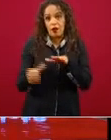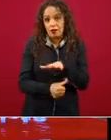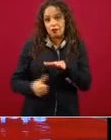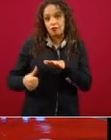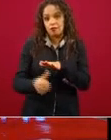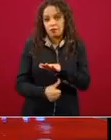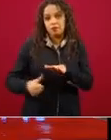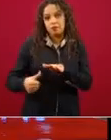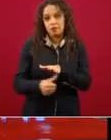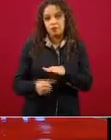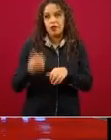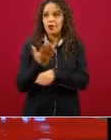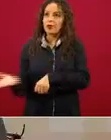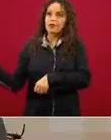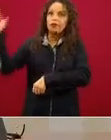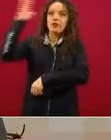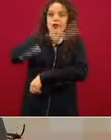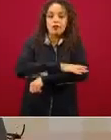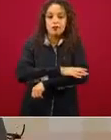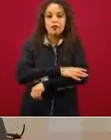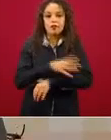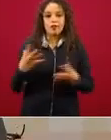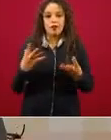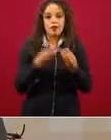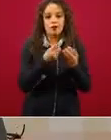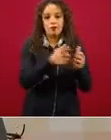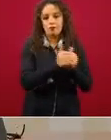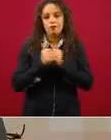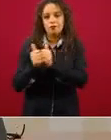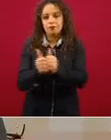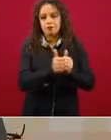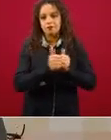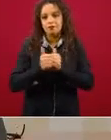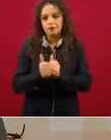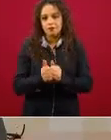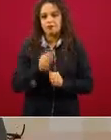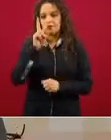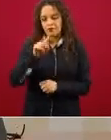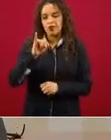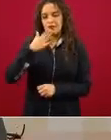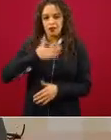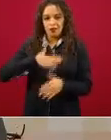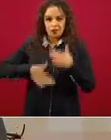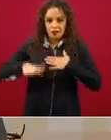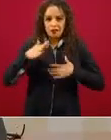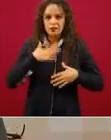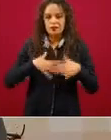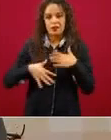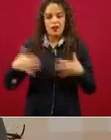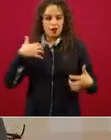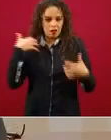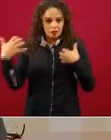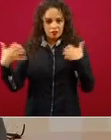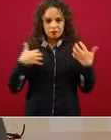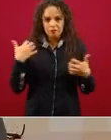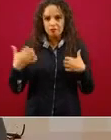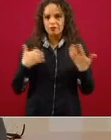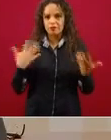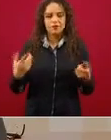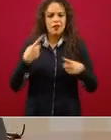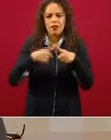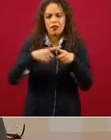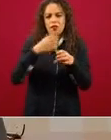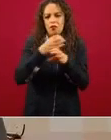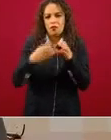con tanta proximidad, genera estrés, genera agotamiento, genera sentimientos